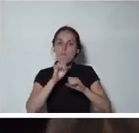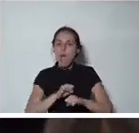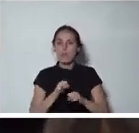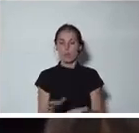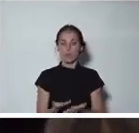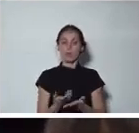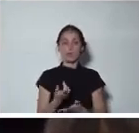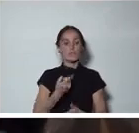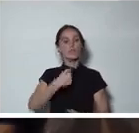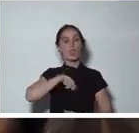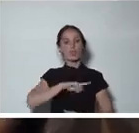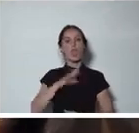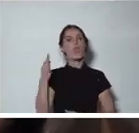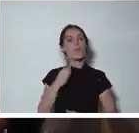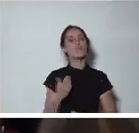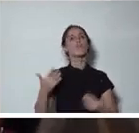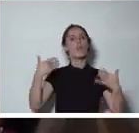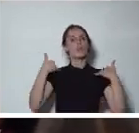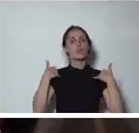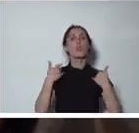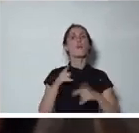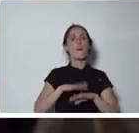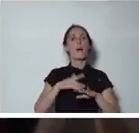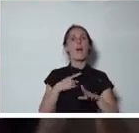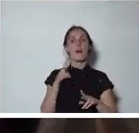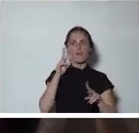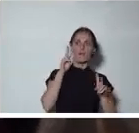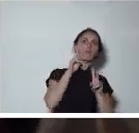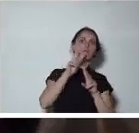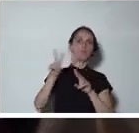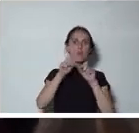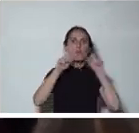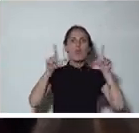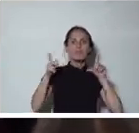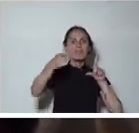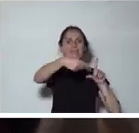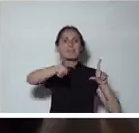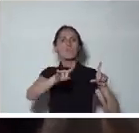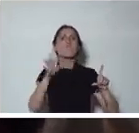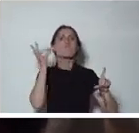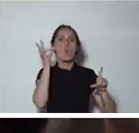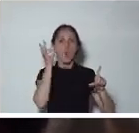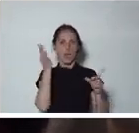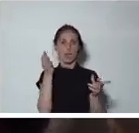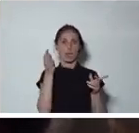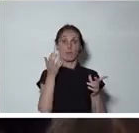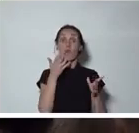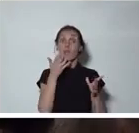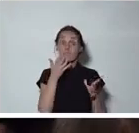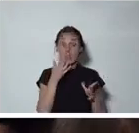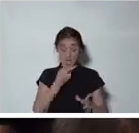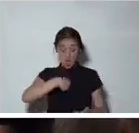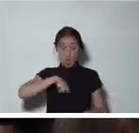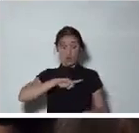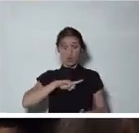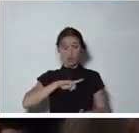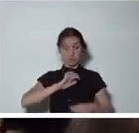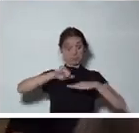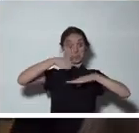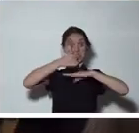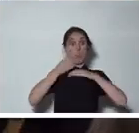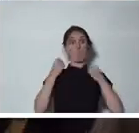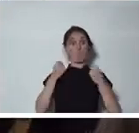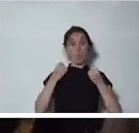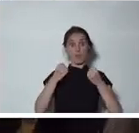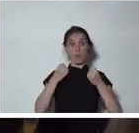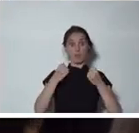visibilizar No ese nivel de violencia porque eh insisto si se naturaliza con nosotras Eso es una de las pruebas como